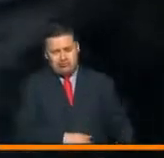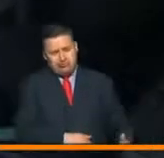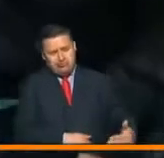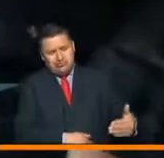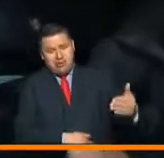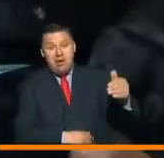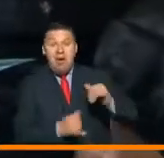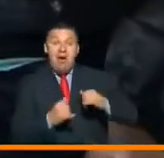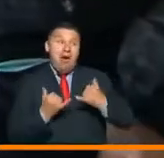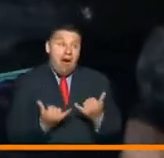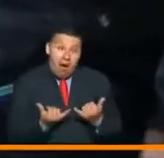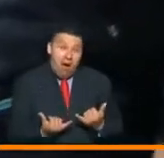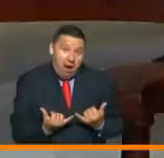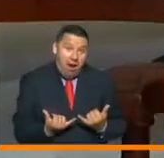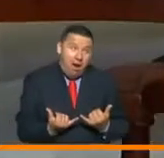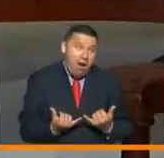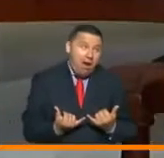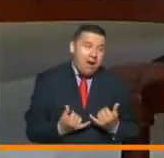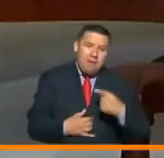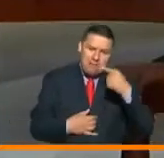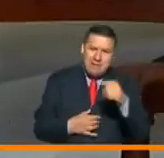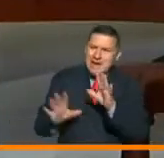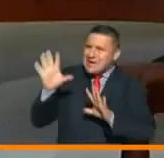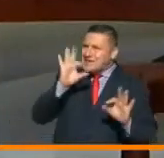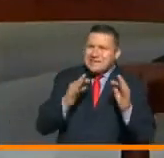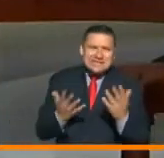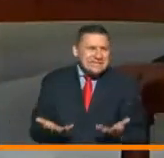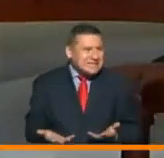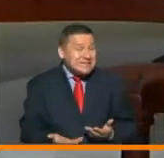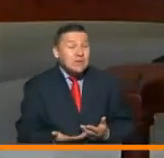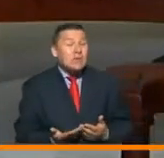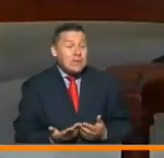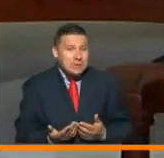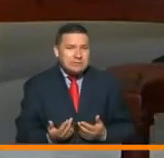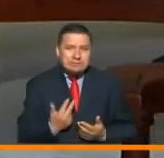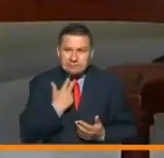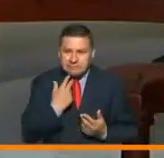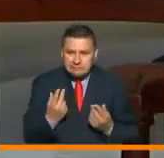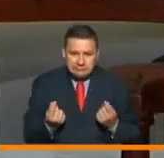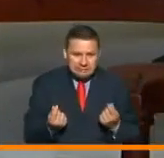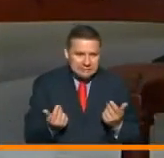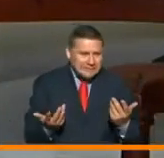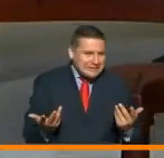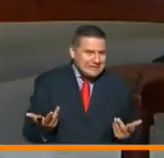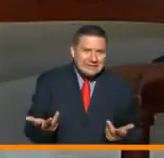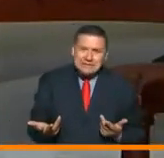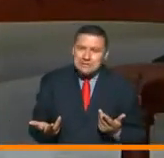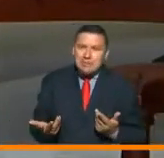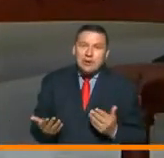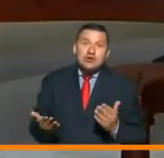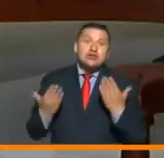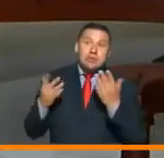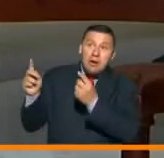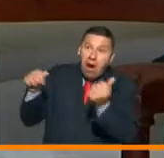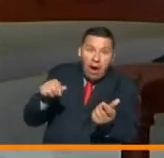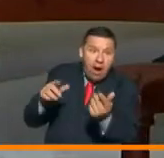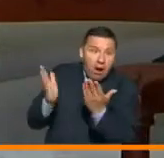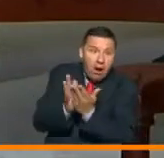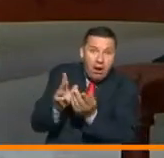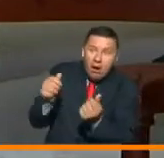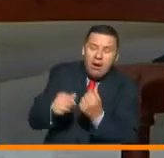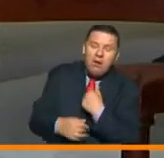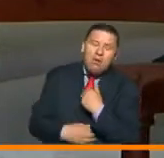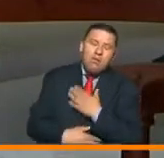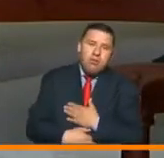Pues en esta pandemia que tuvimos, estuvimos bastante apretados de plata y todo, nos sirvió mucho